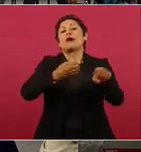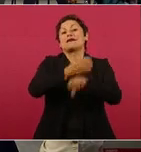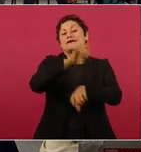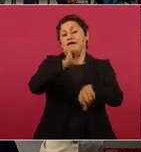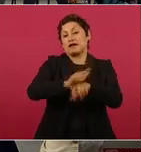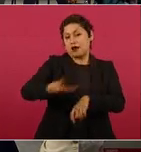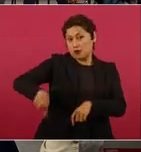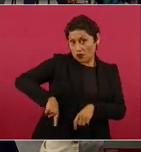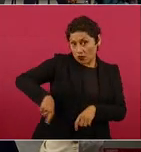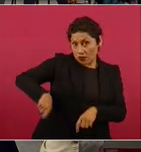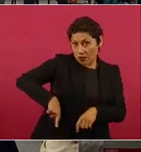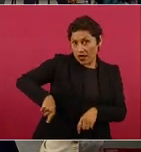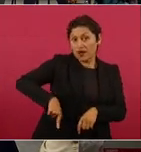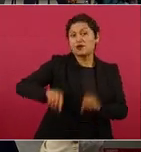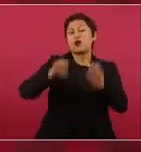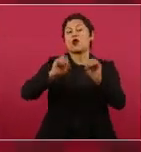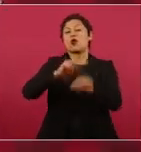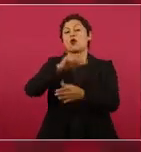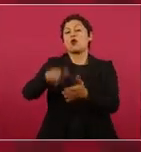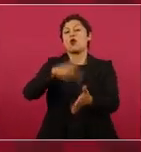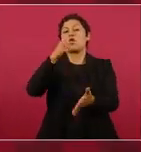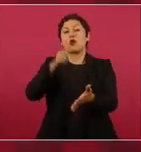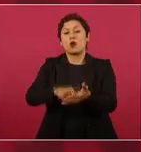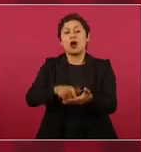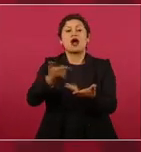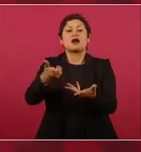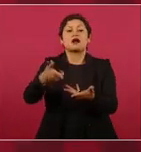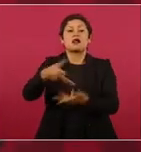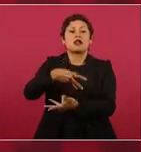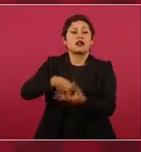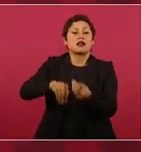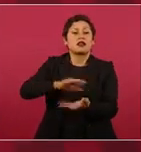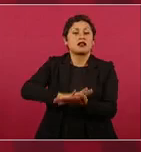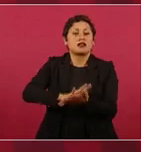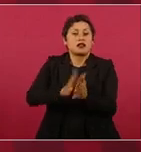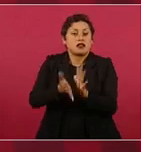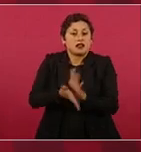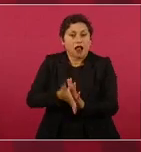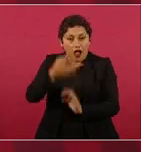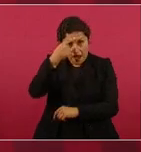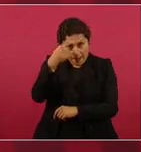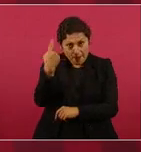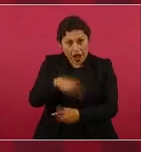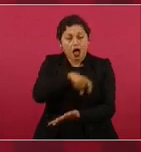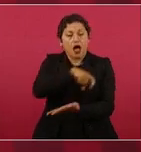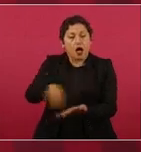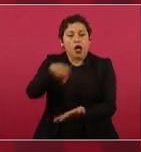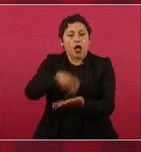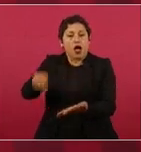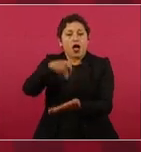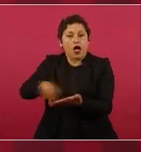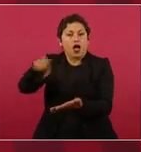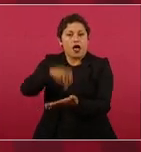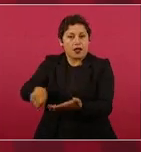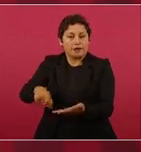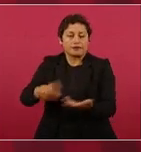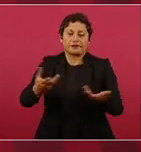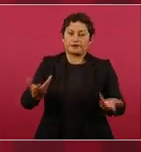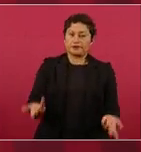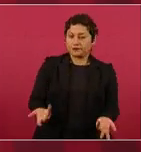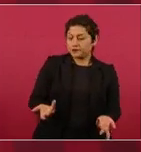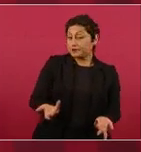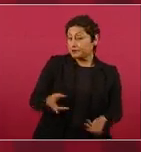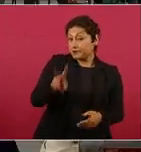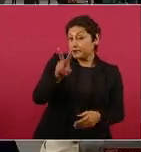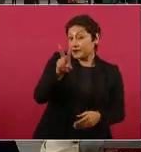las instituciones, lograban que se colara una y otra vez en la compra consolidada. Como se ha comentado aquí, incluso en el